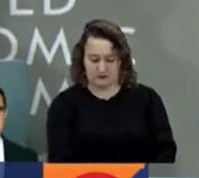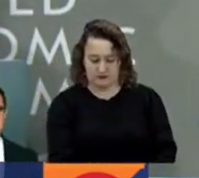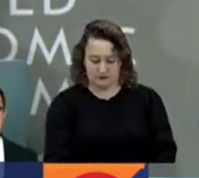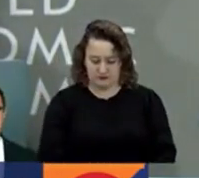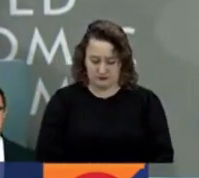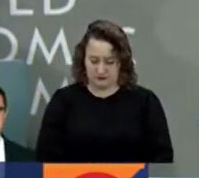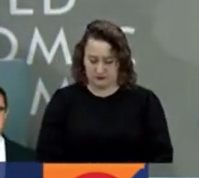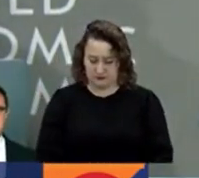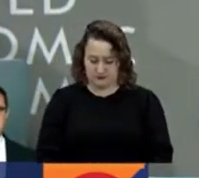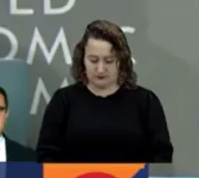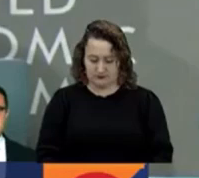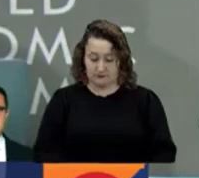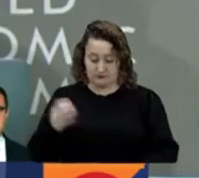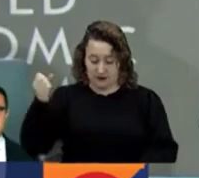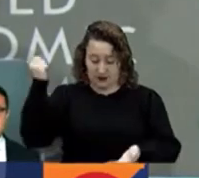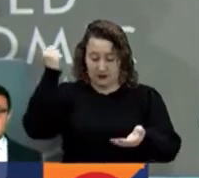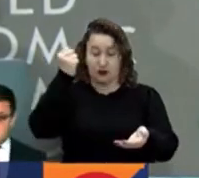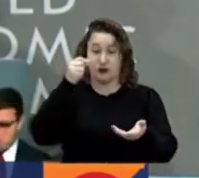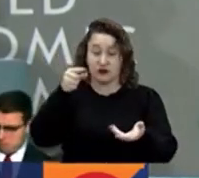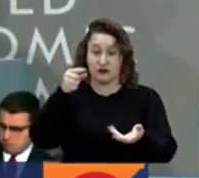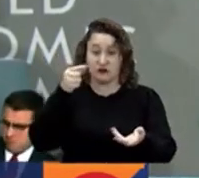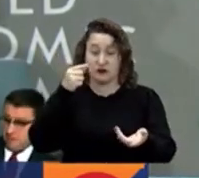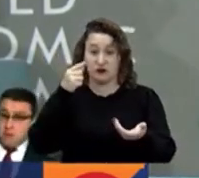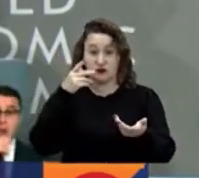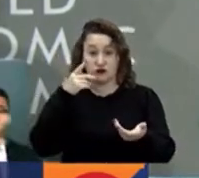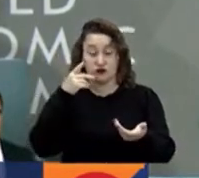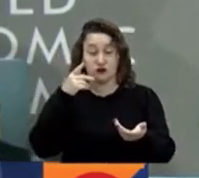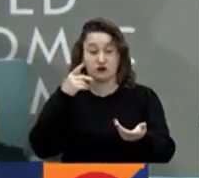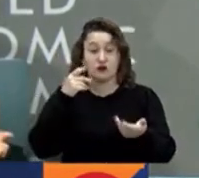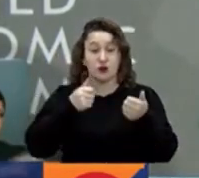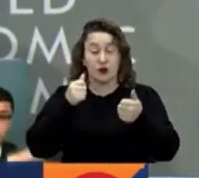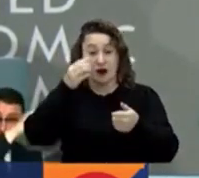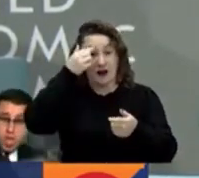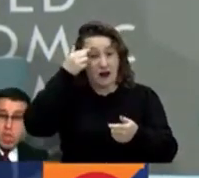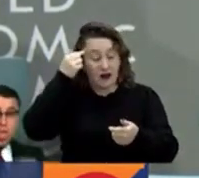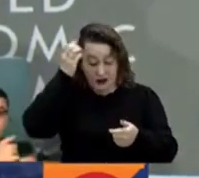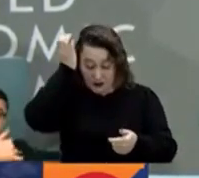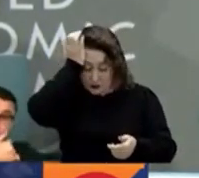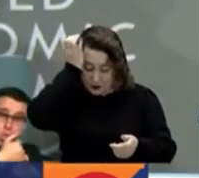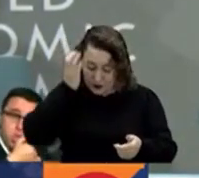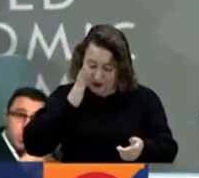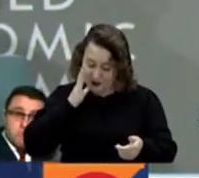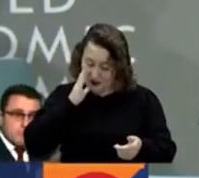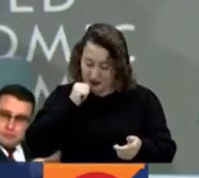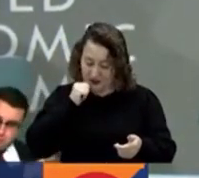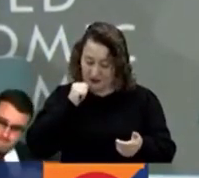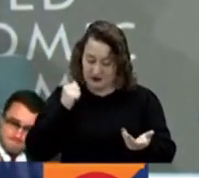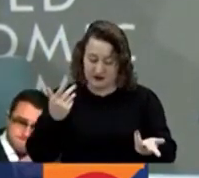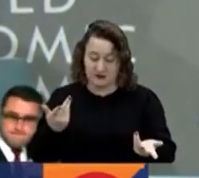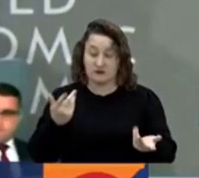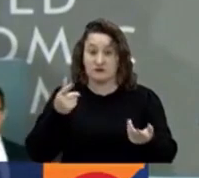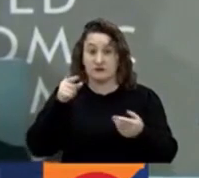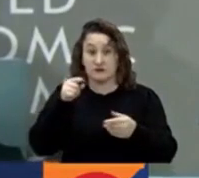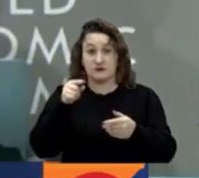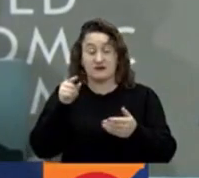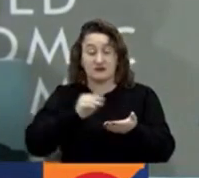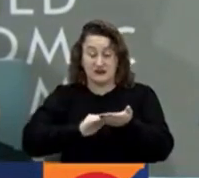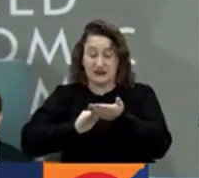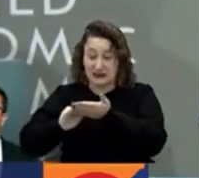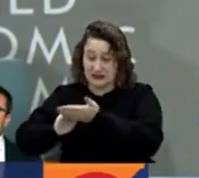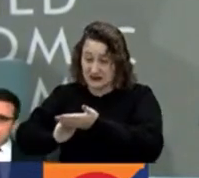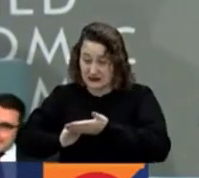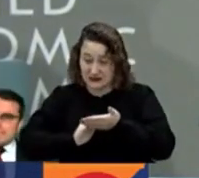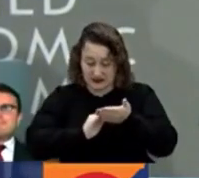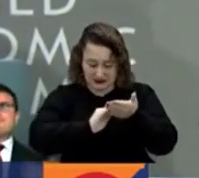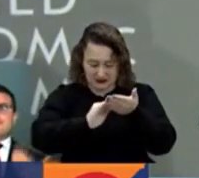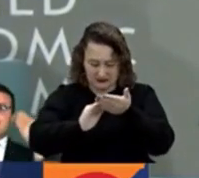El capitalismo descarbonizado. El capitalismo descarbonizado tendría que reconstruir el